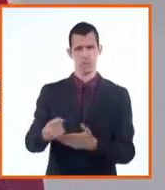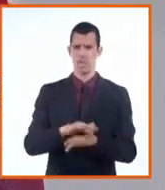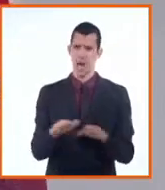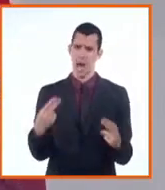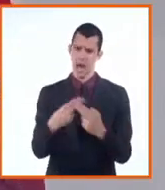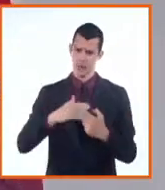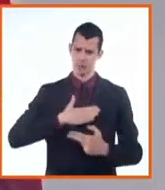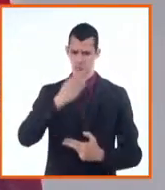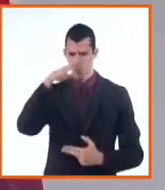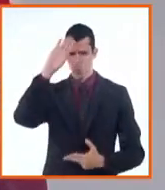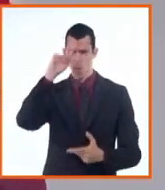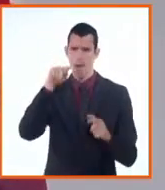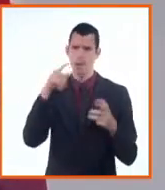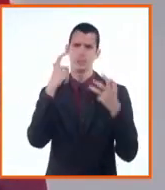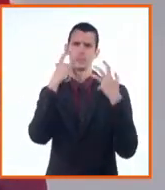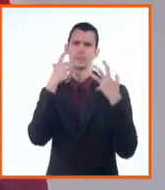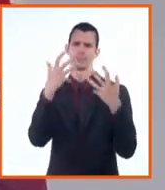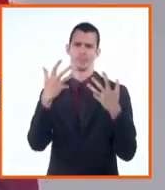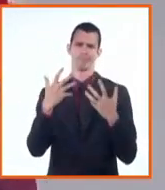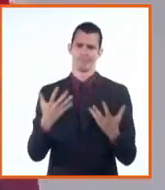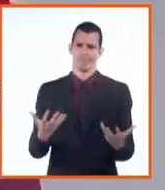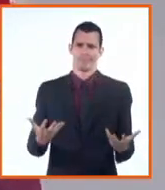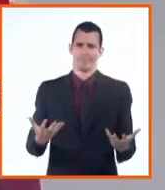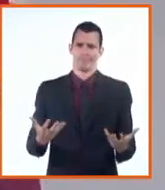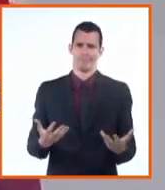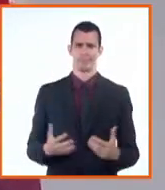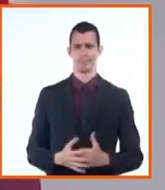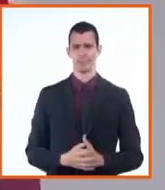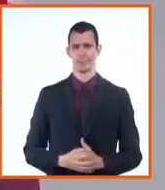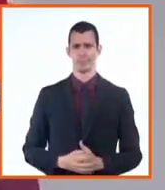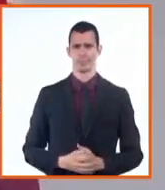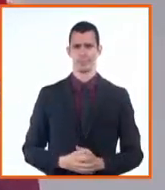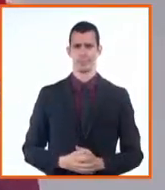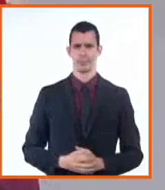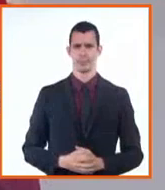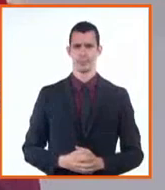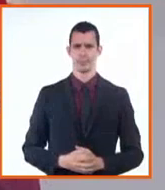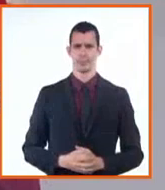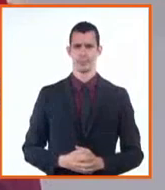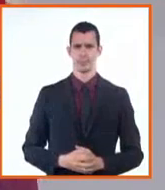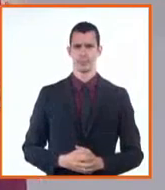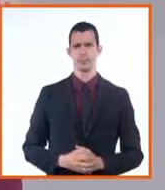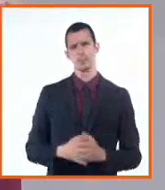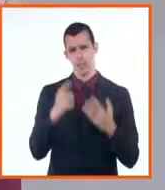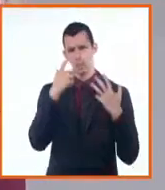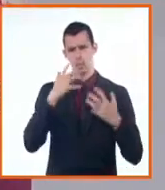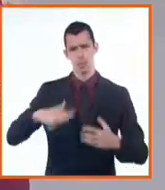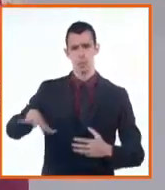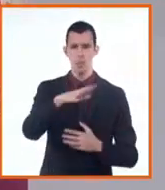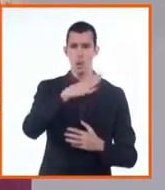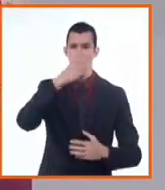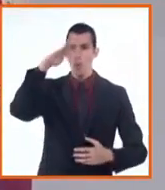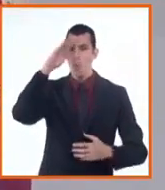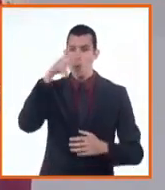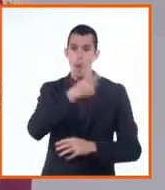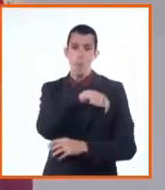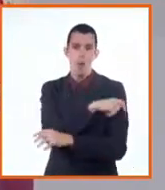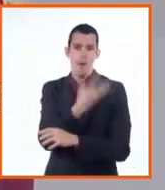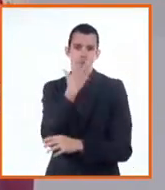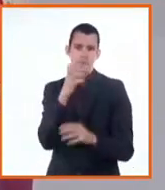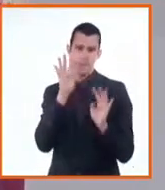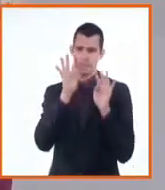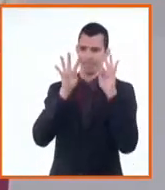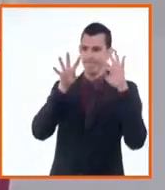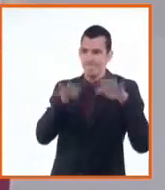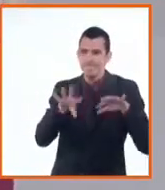nosotros tiene una importancia tremenda por lo que significa para nuestro pueblo sabemos que se